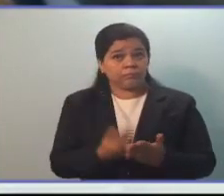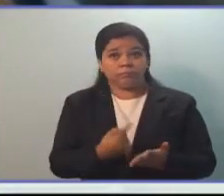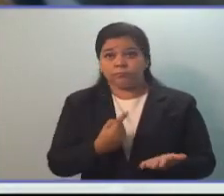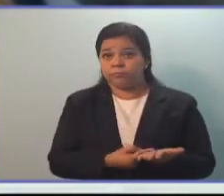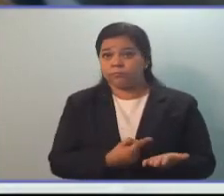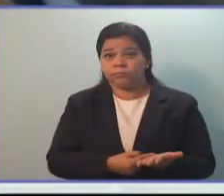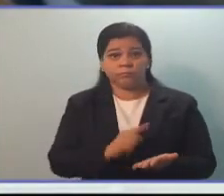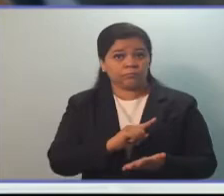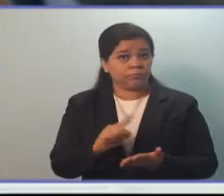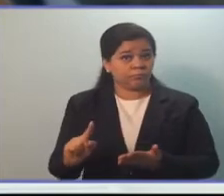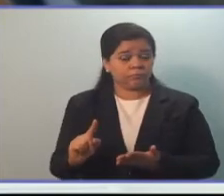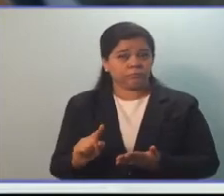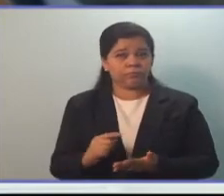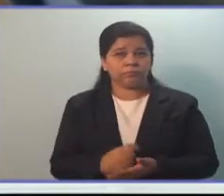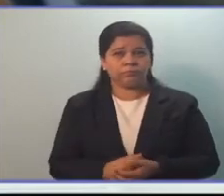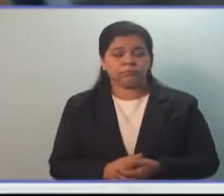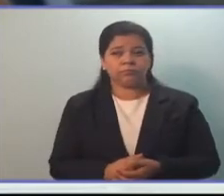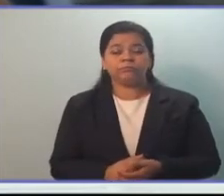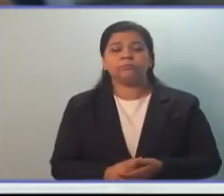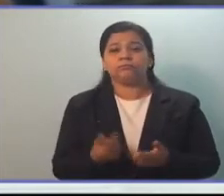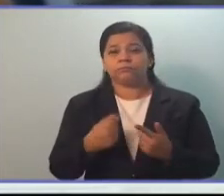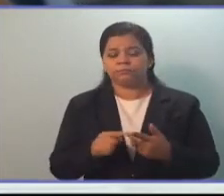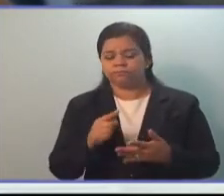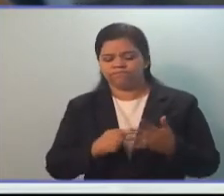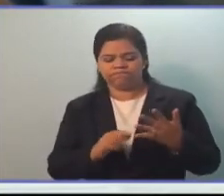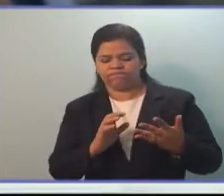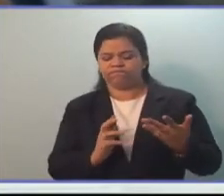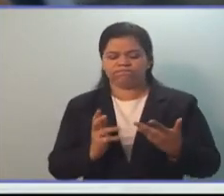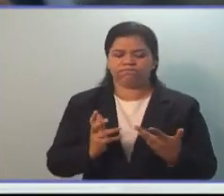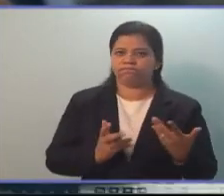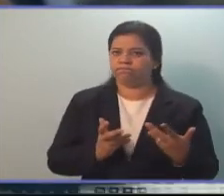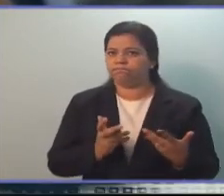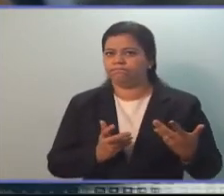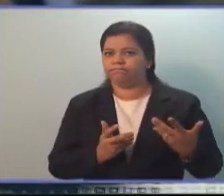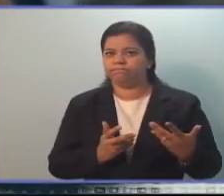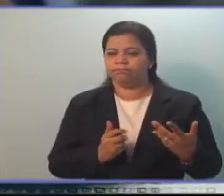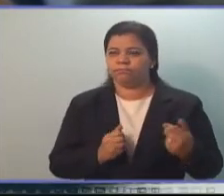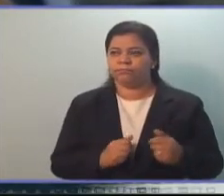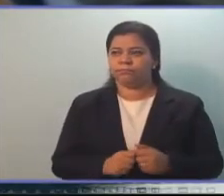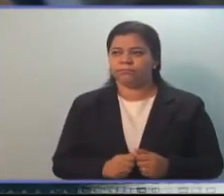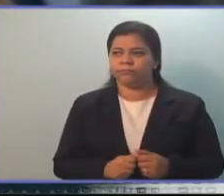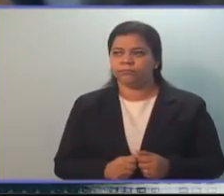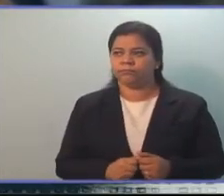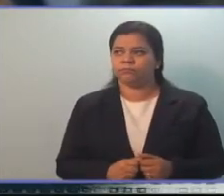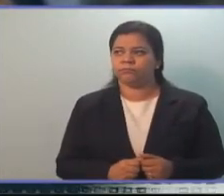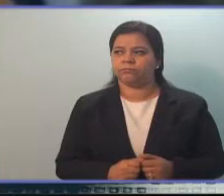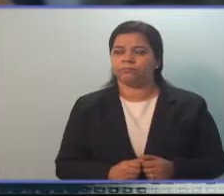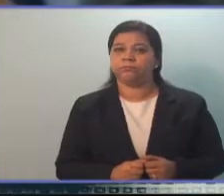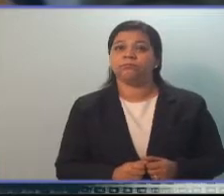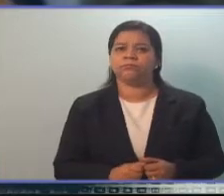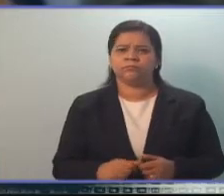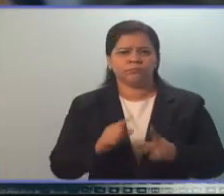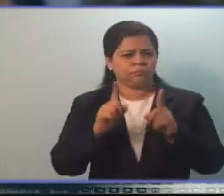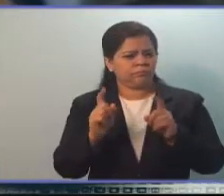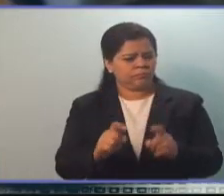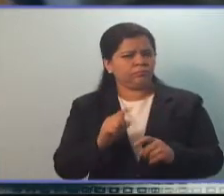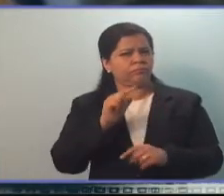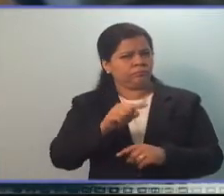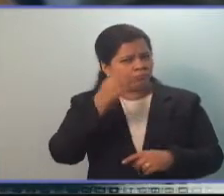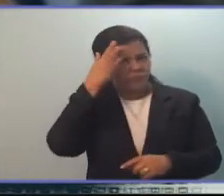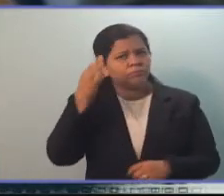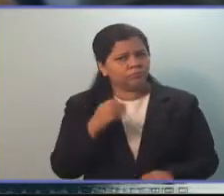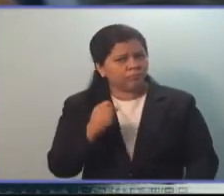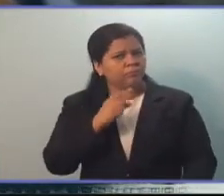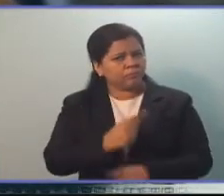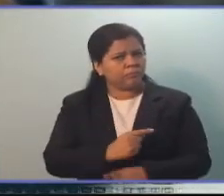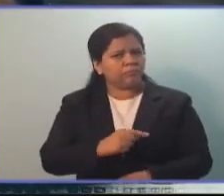que la disposición que se alega inconstitucional. La pregunta: ¿considera acertada la decisión de la actual